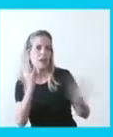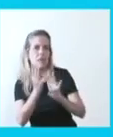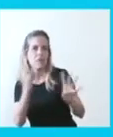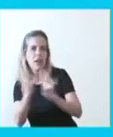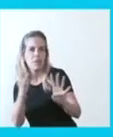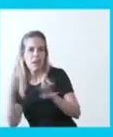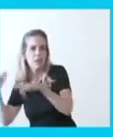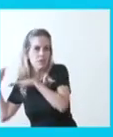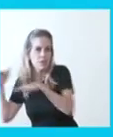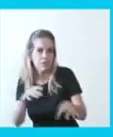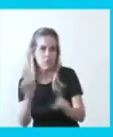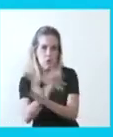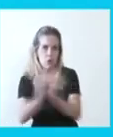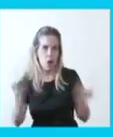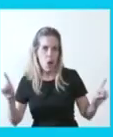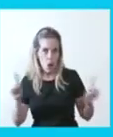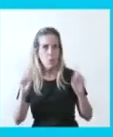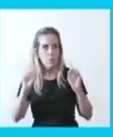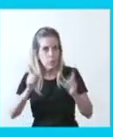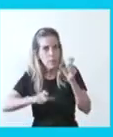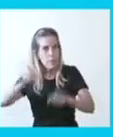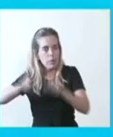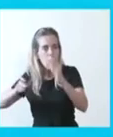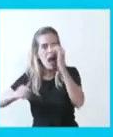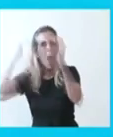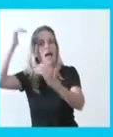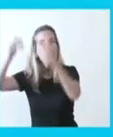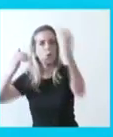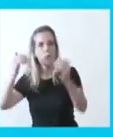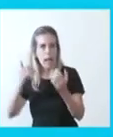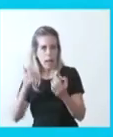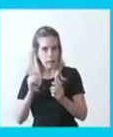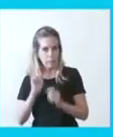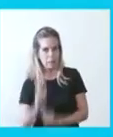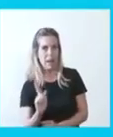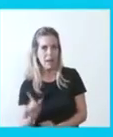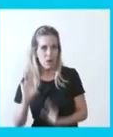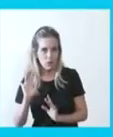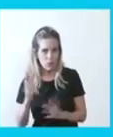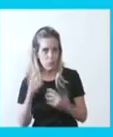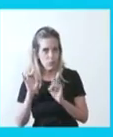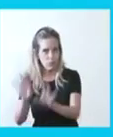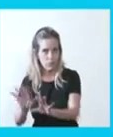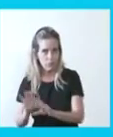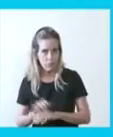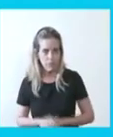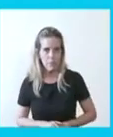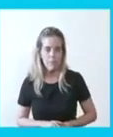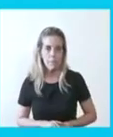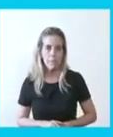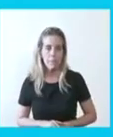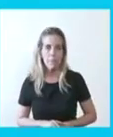también puedan llegar a sufrir algún tipo de contagio.